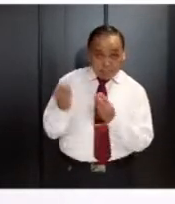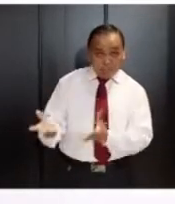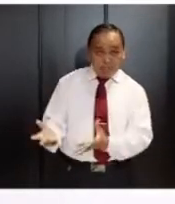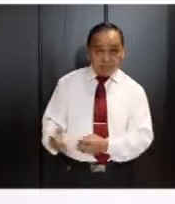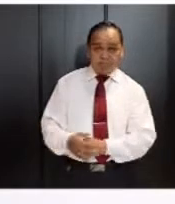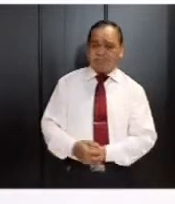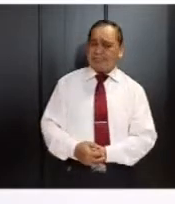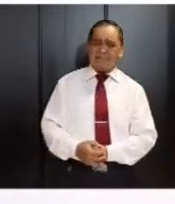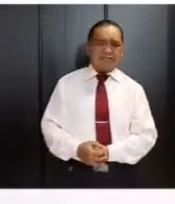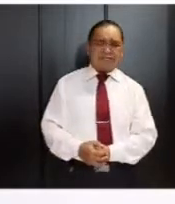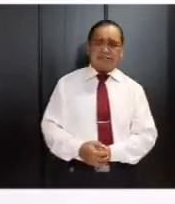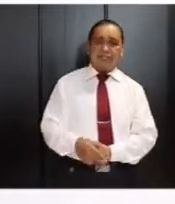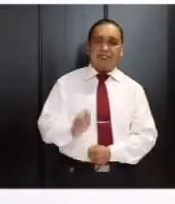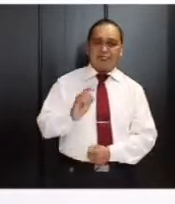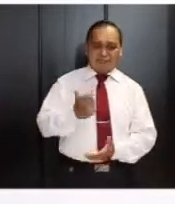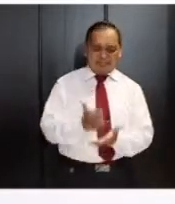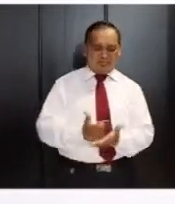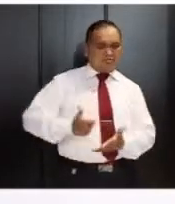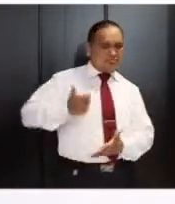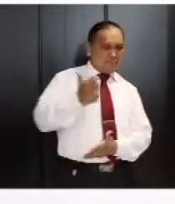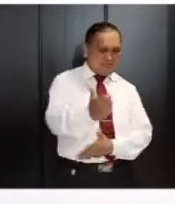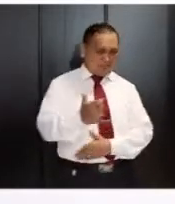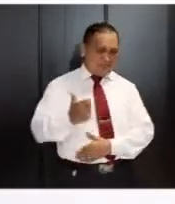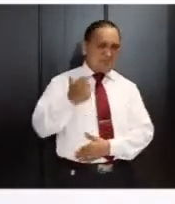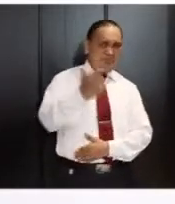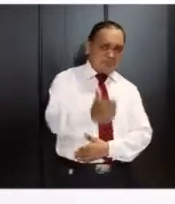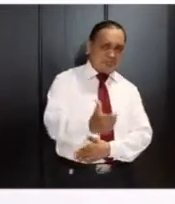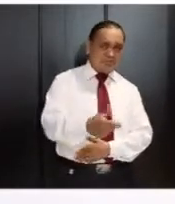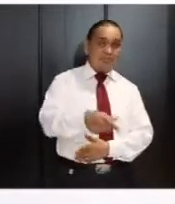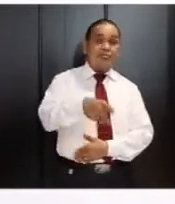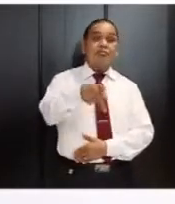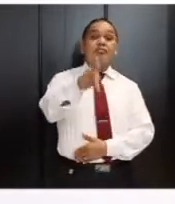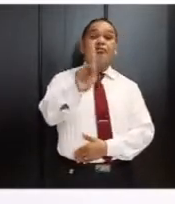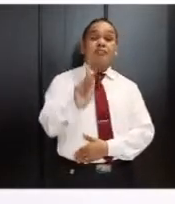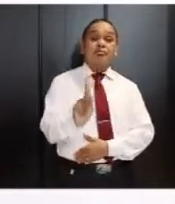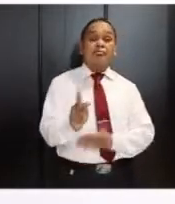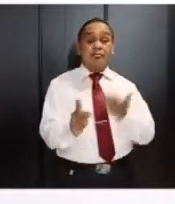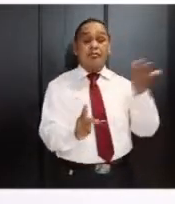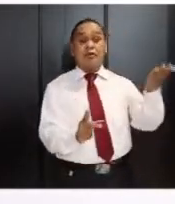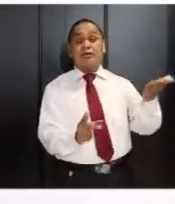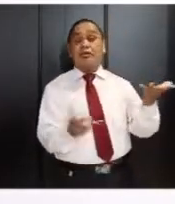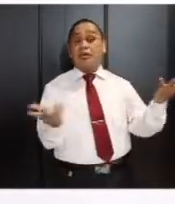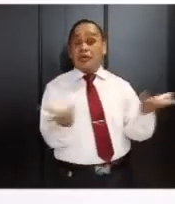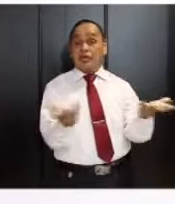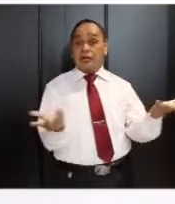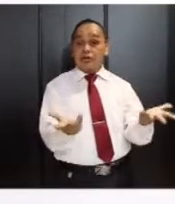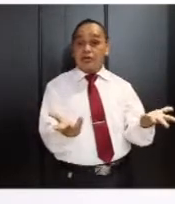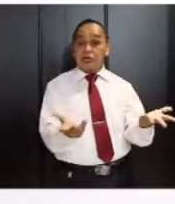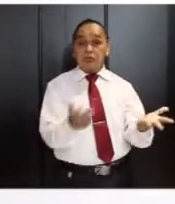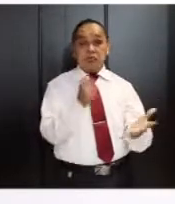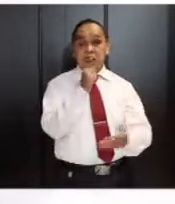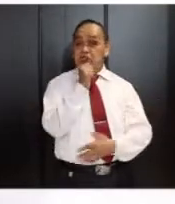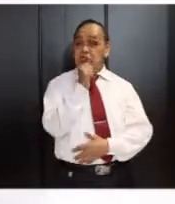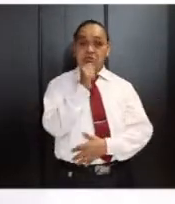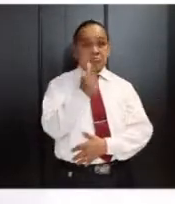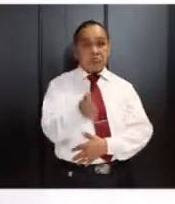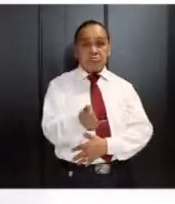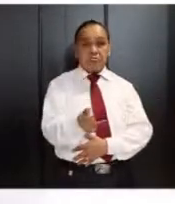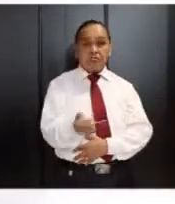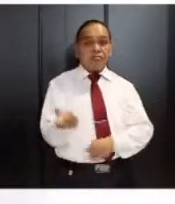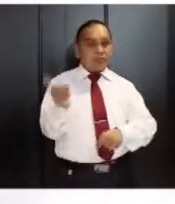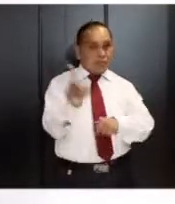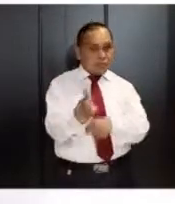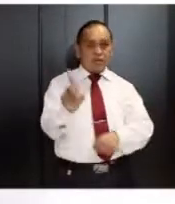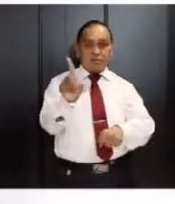pagado por nosotros o por las familias, pero ellos no han puesto nada. Nosotros seguiremos, como todos los